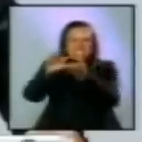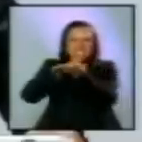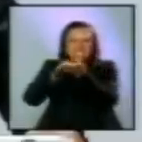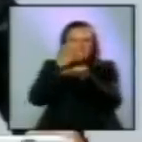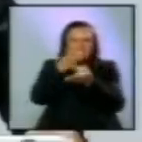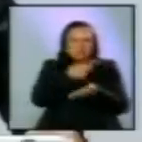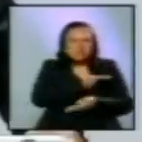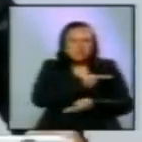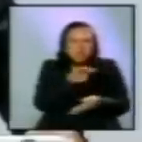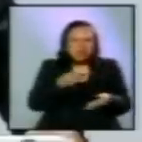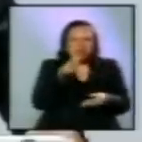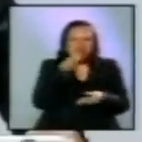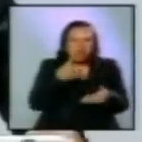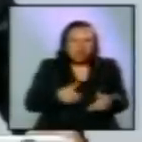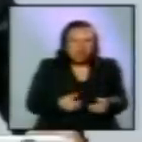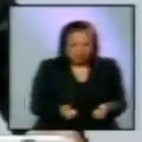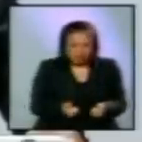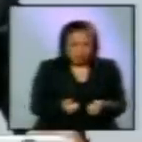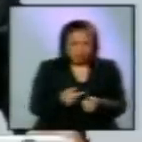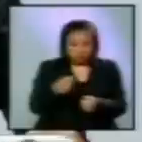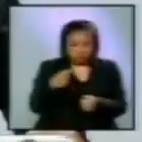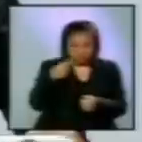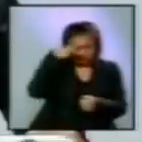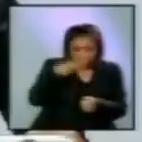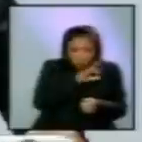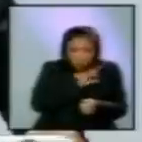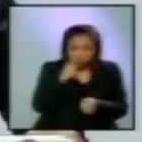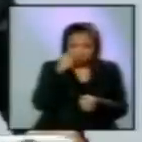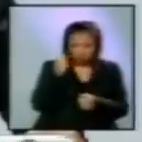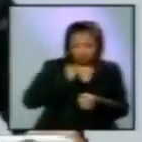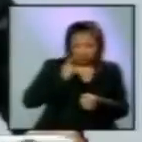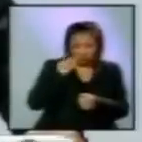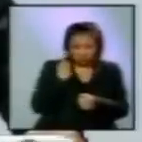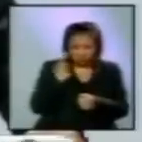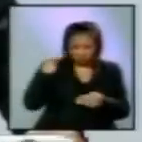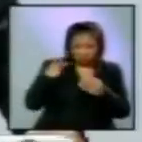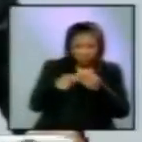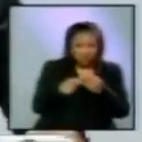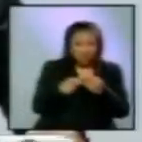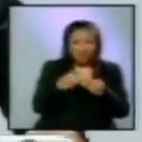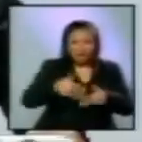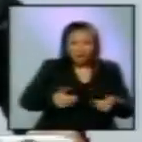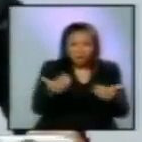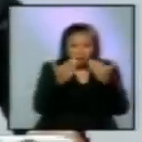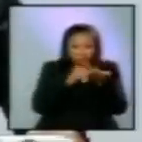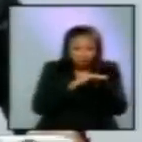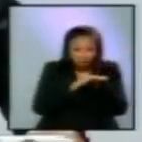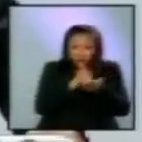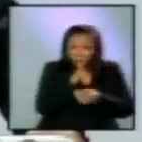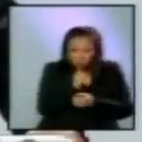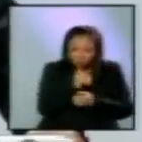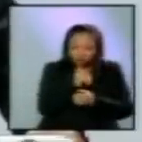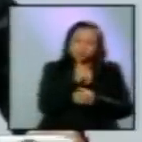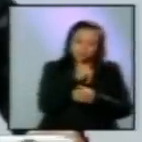no puede ser un país moderno en pleno siglo XXI que no acabe con el hambre entre los mexicanos. Y este número se